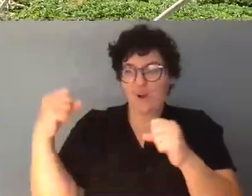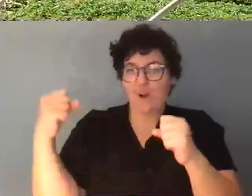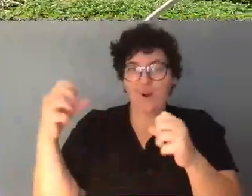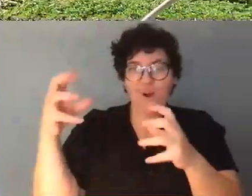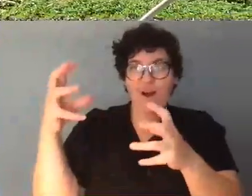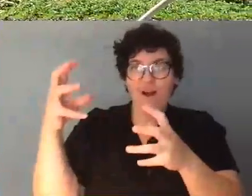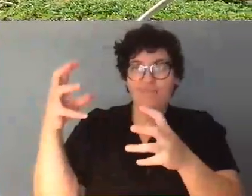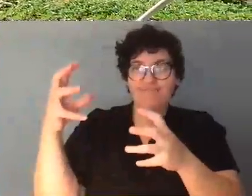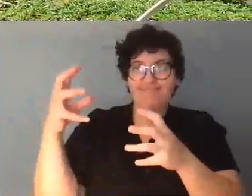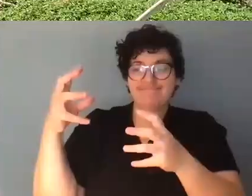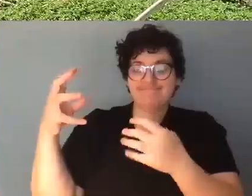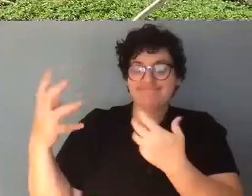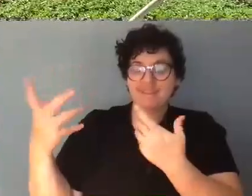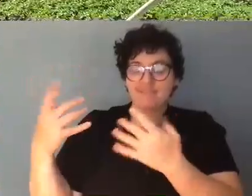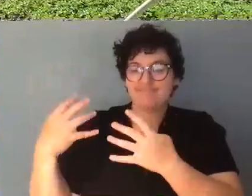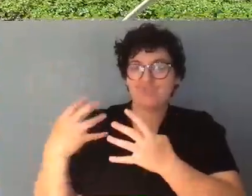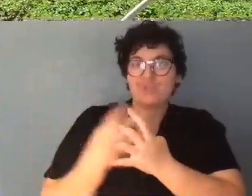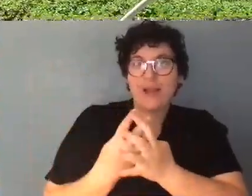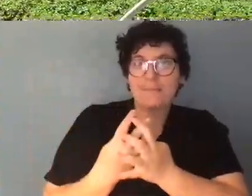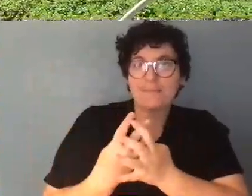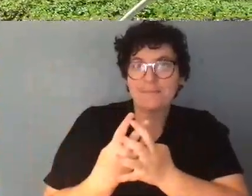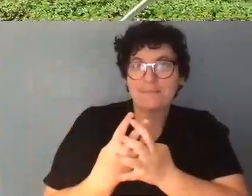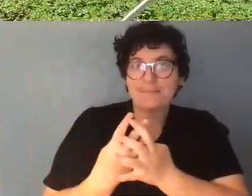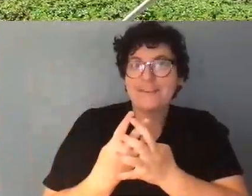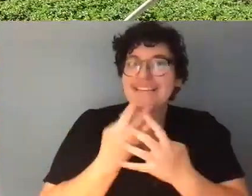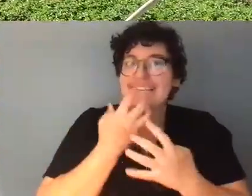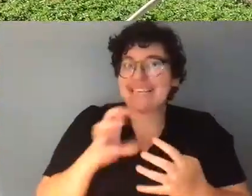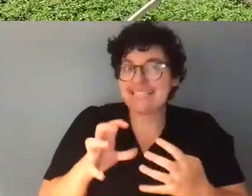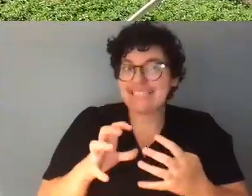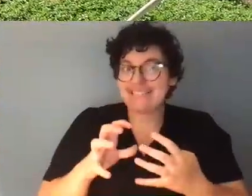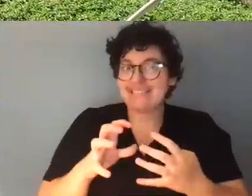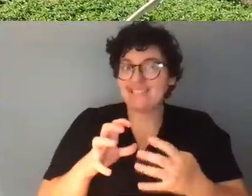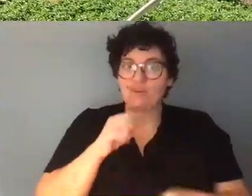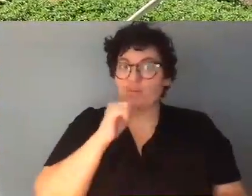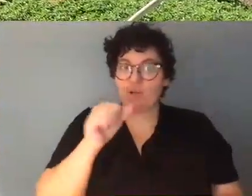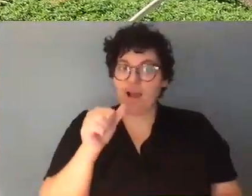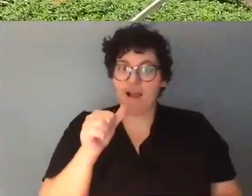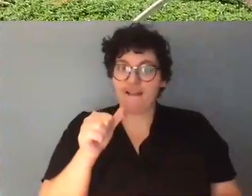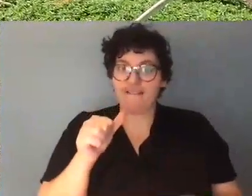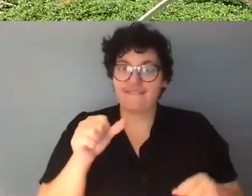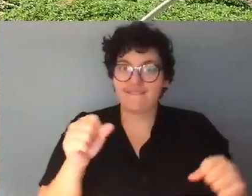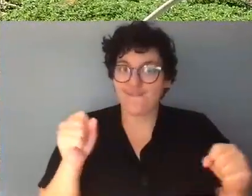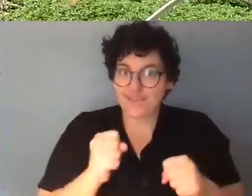pero guarda el calor, que es lo bueno, ¿no? Y evita la congelación. Muy bien.